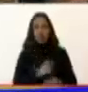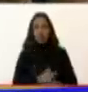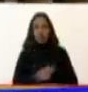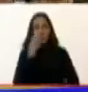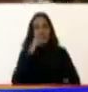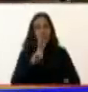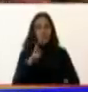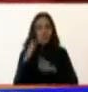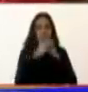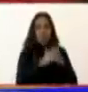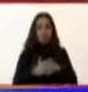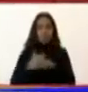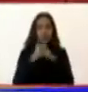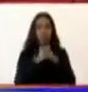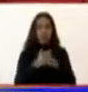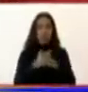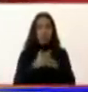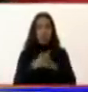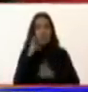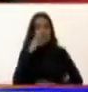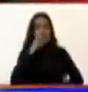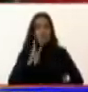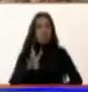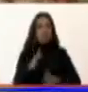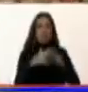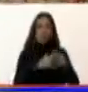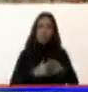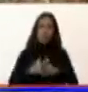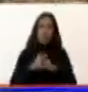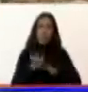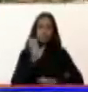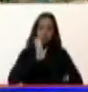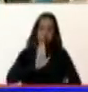imperio, ya verá el imperio.